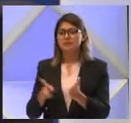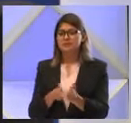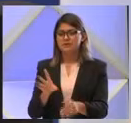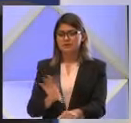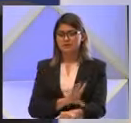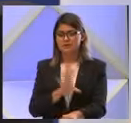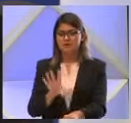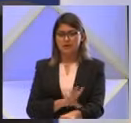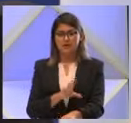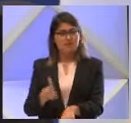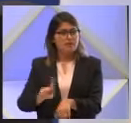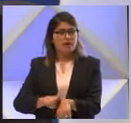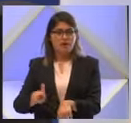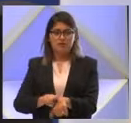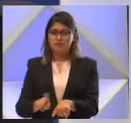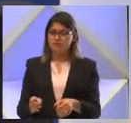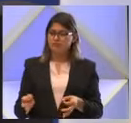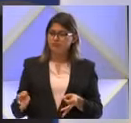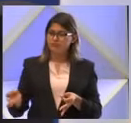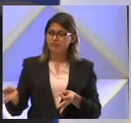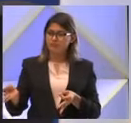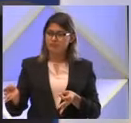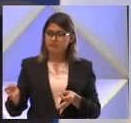todos los días